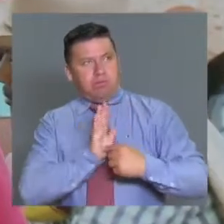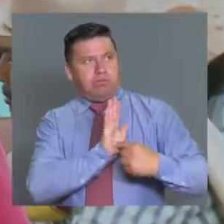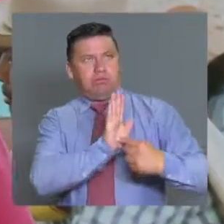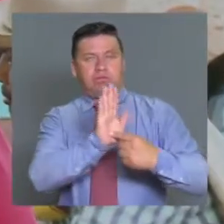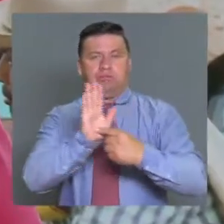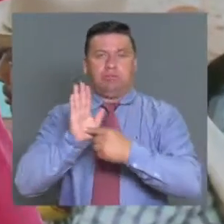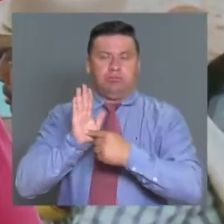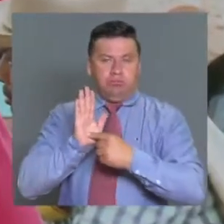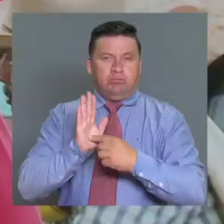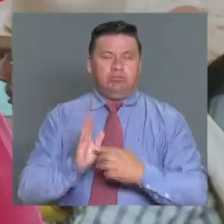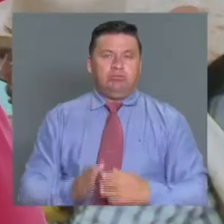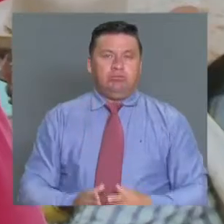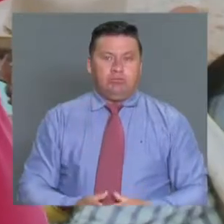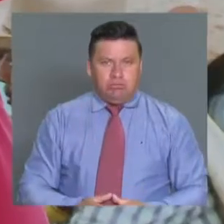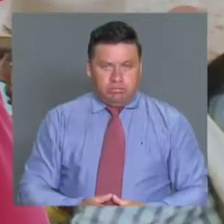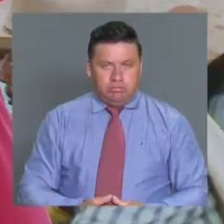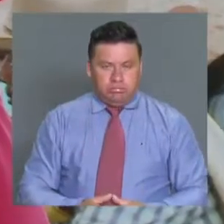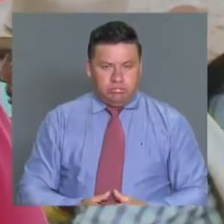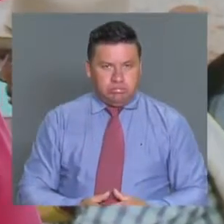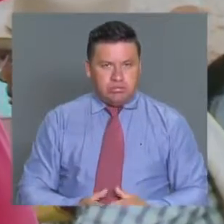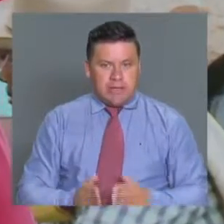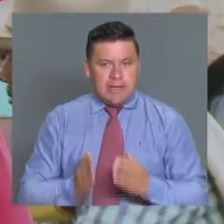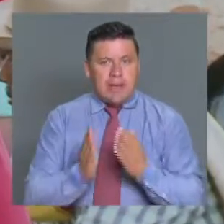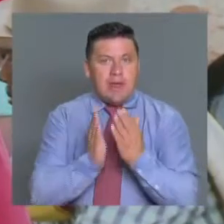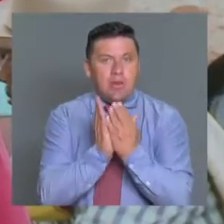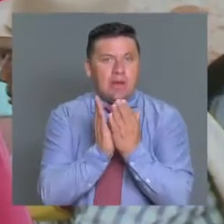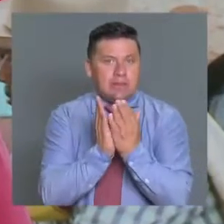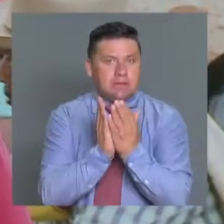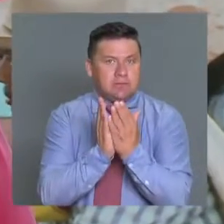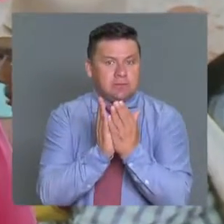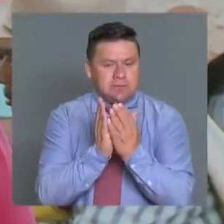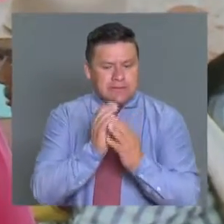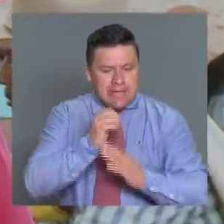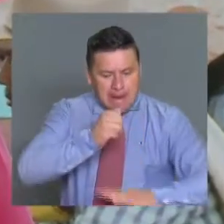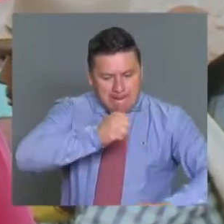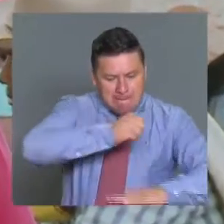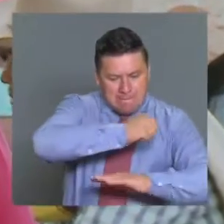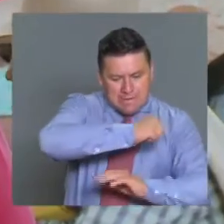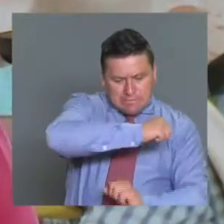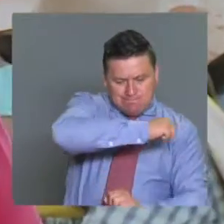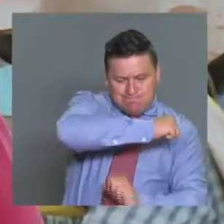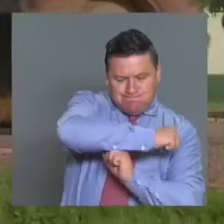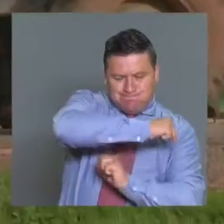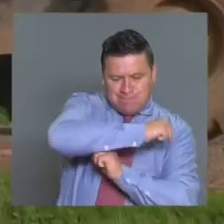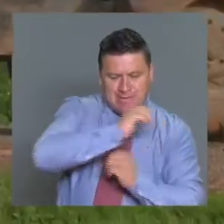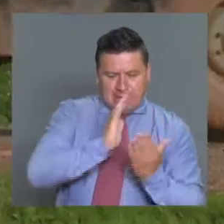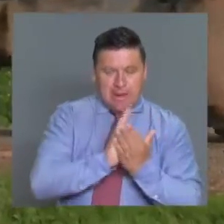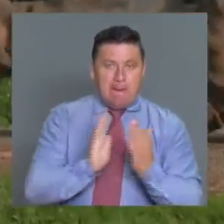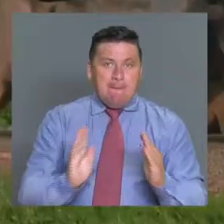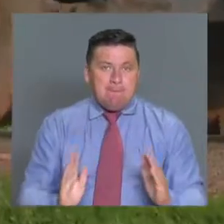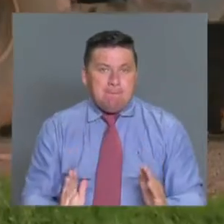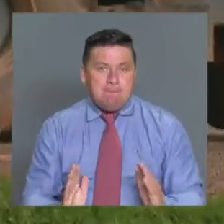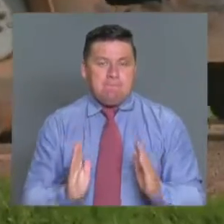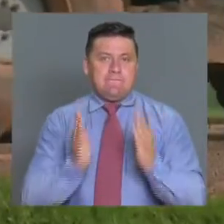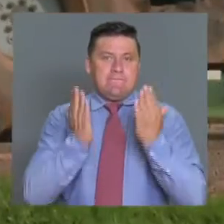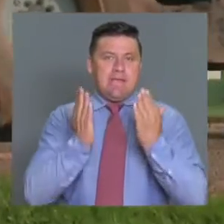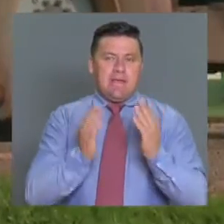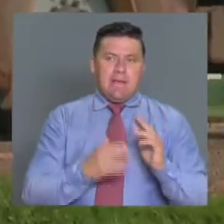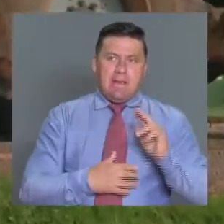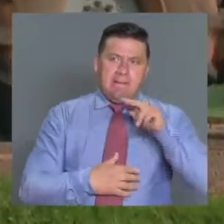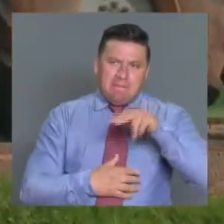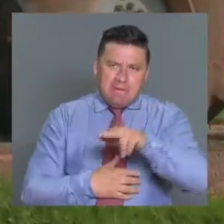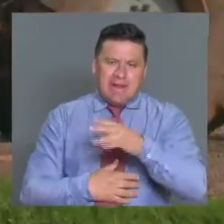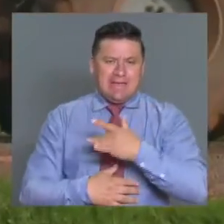él que la educación es la base fundamental para el desarrollo mejoras en materia de vida